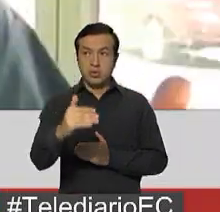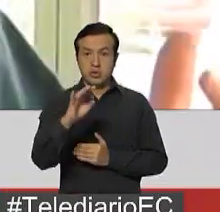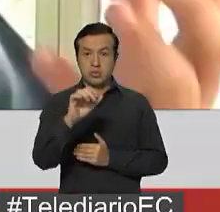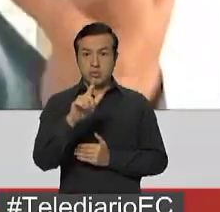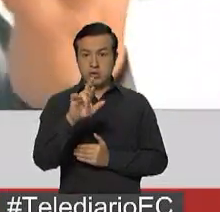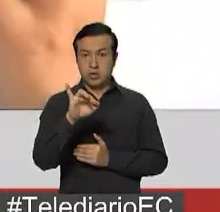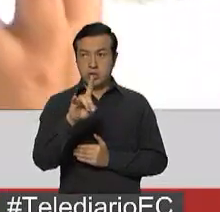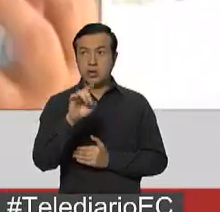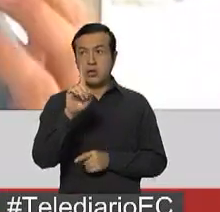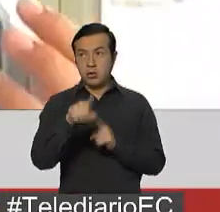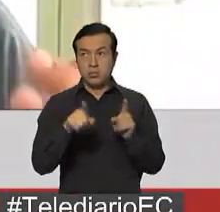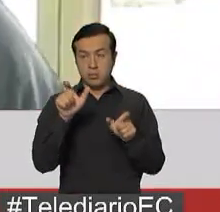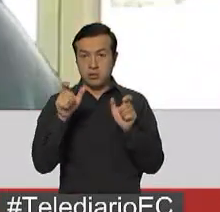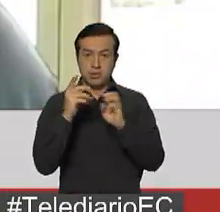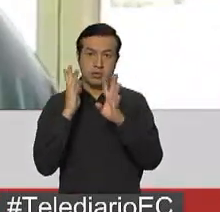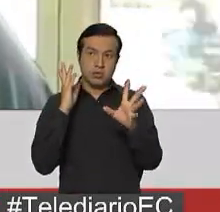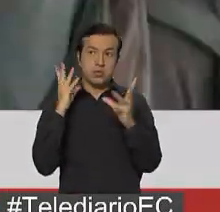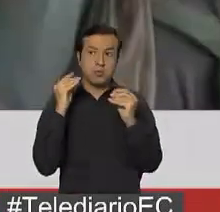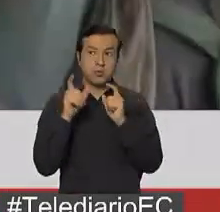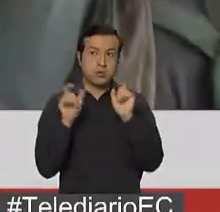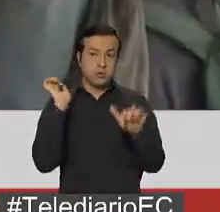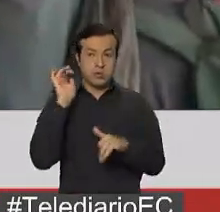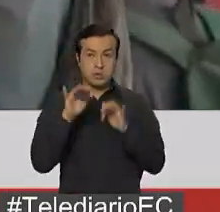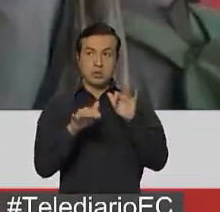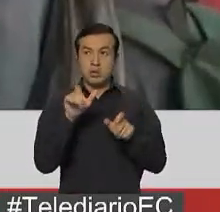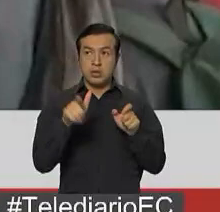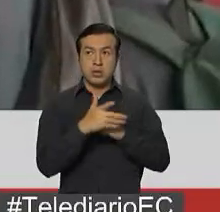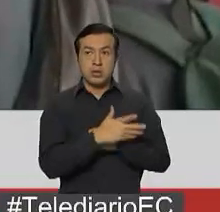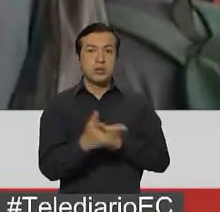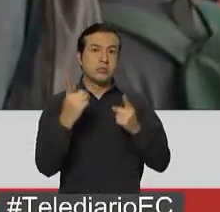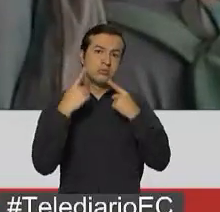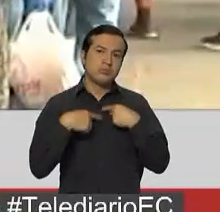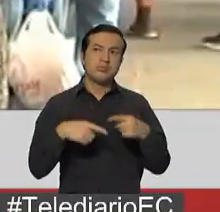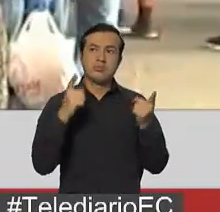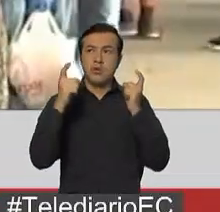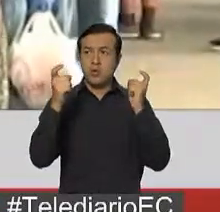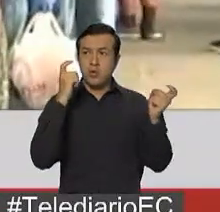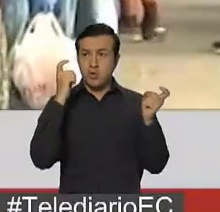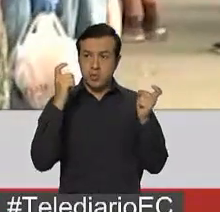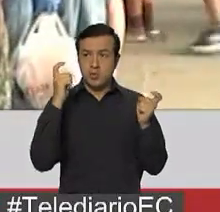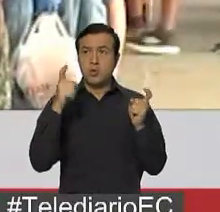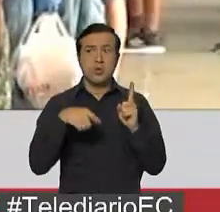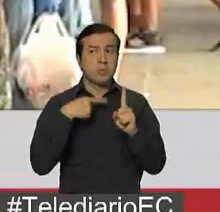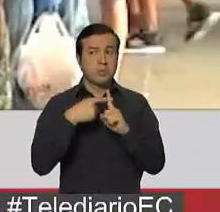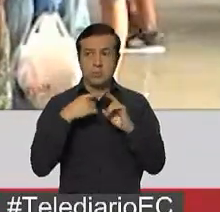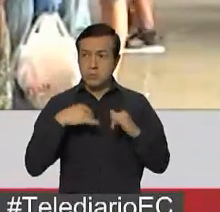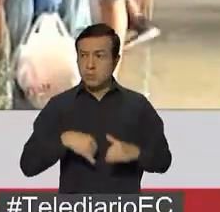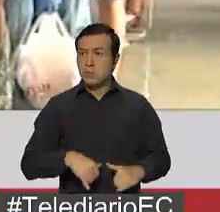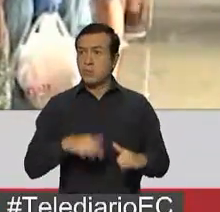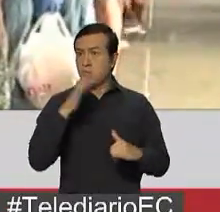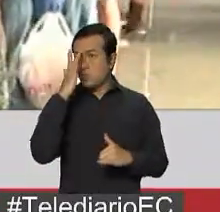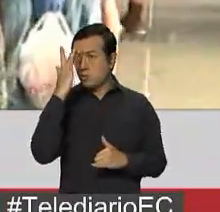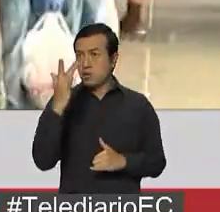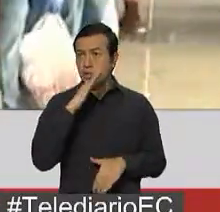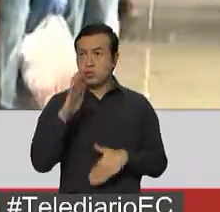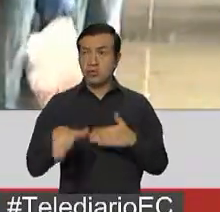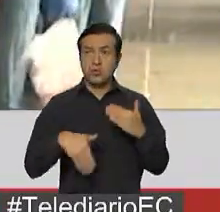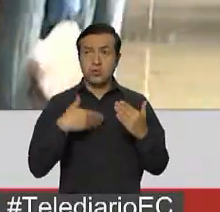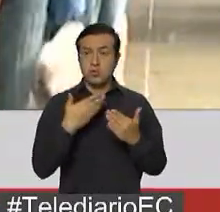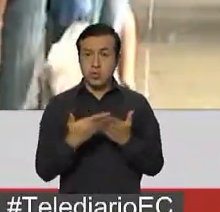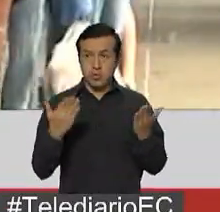también hay recepción de muchos pasajeros la ciudadanía señala que esos controles deben ser continuos pues no todos